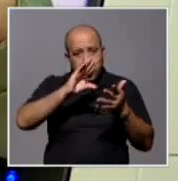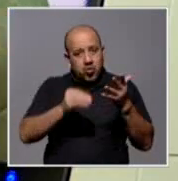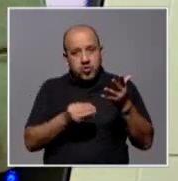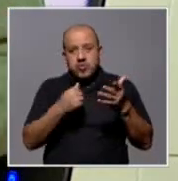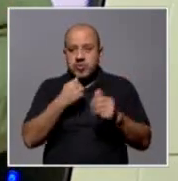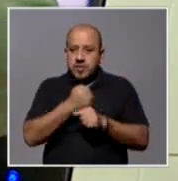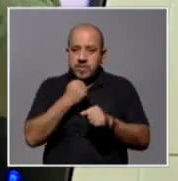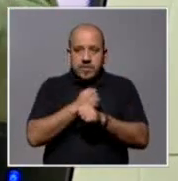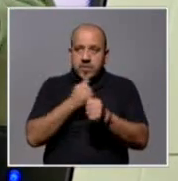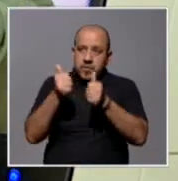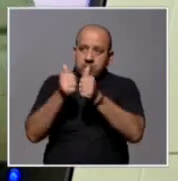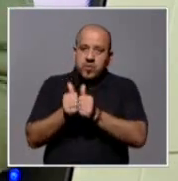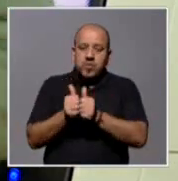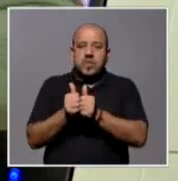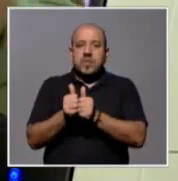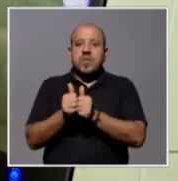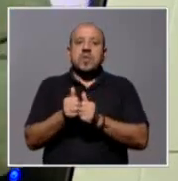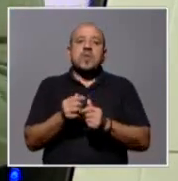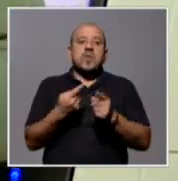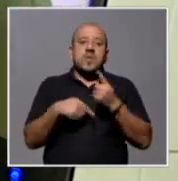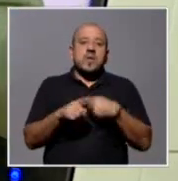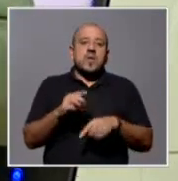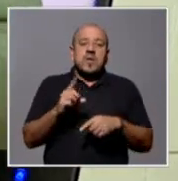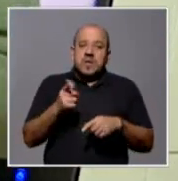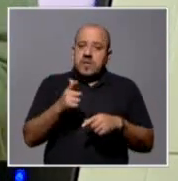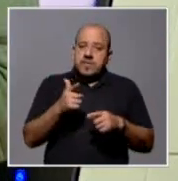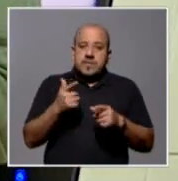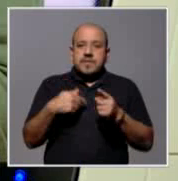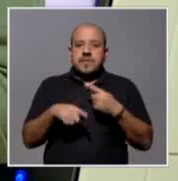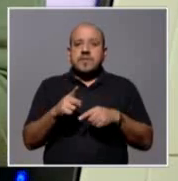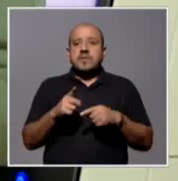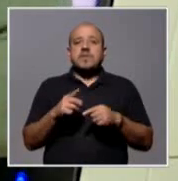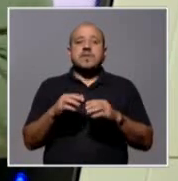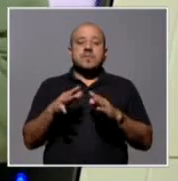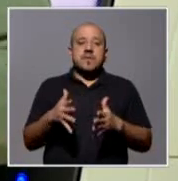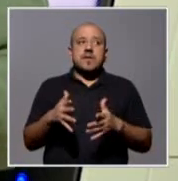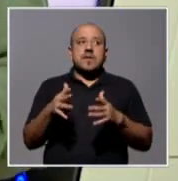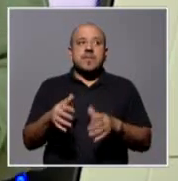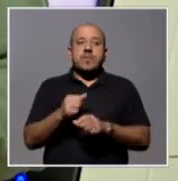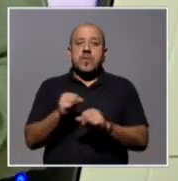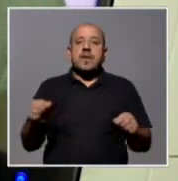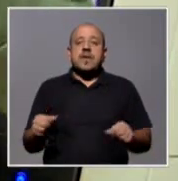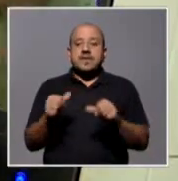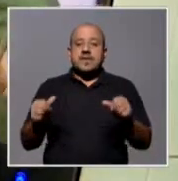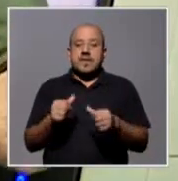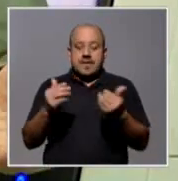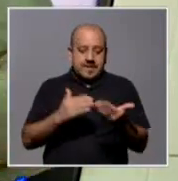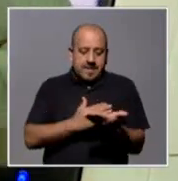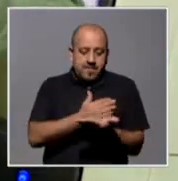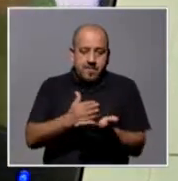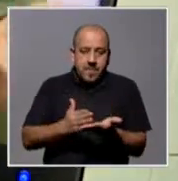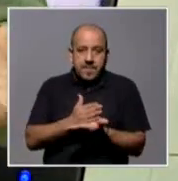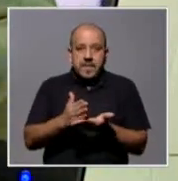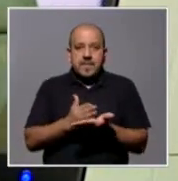con nosotros y nosotros con ellos. O sea, no hay distinción, agrupándonos, ¿para qué? Para hacer este mapa de